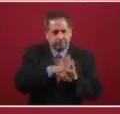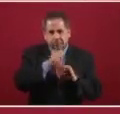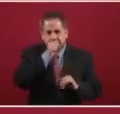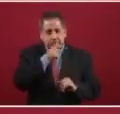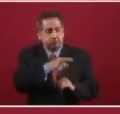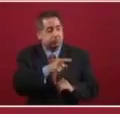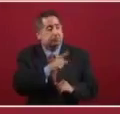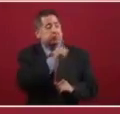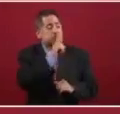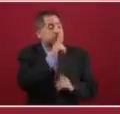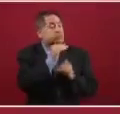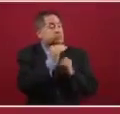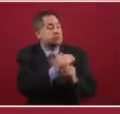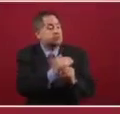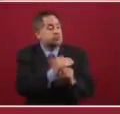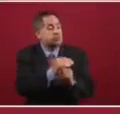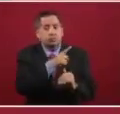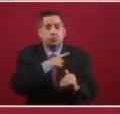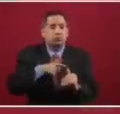limite